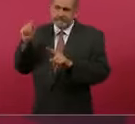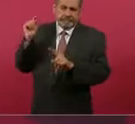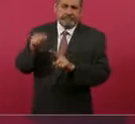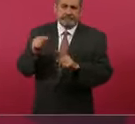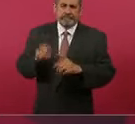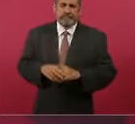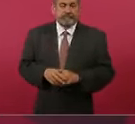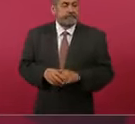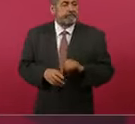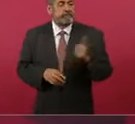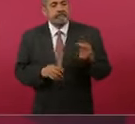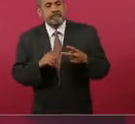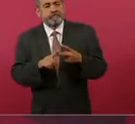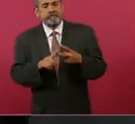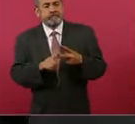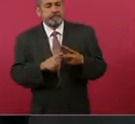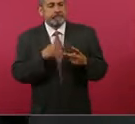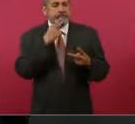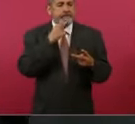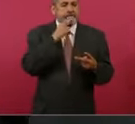Lo otro es el medio.